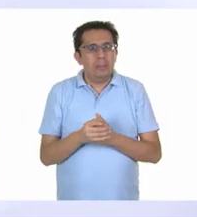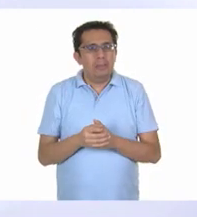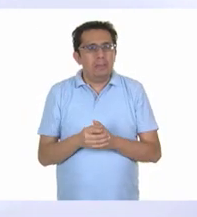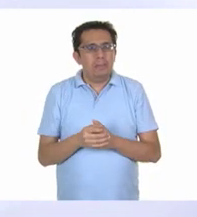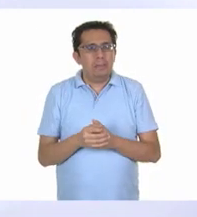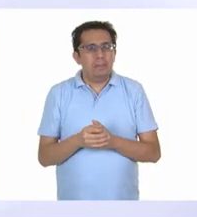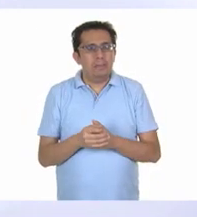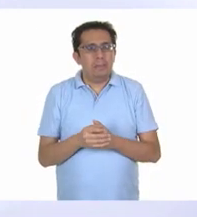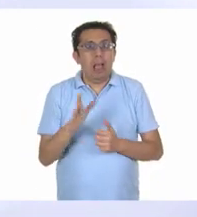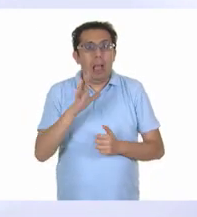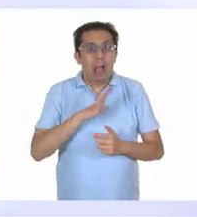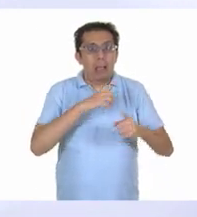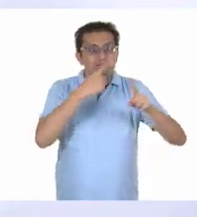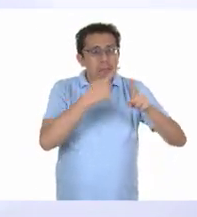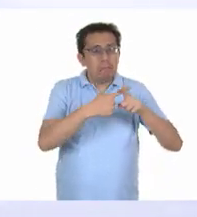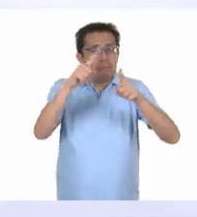cuadrado.